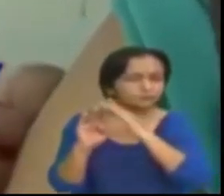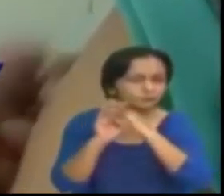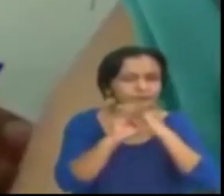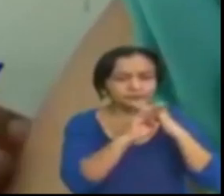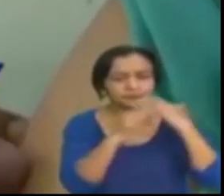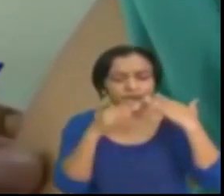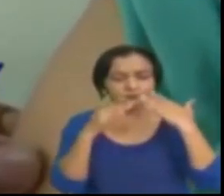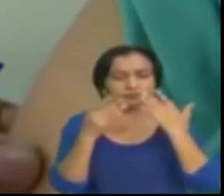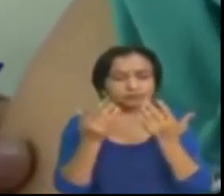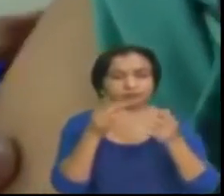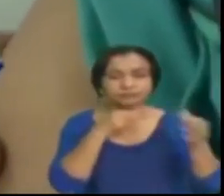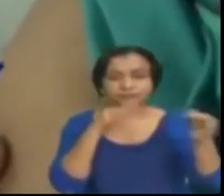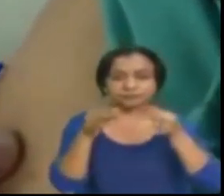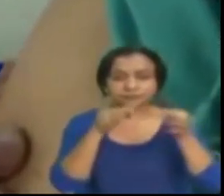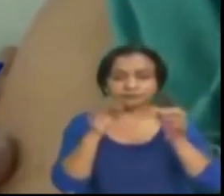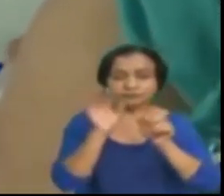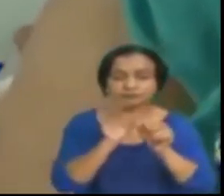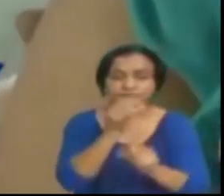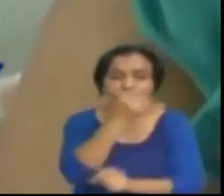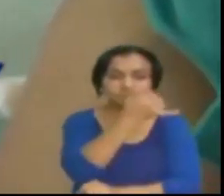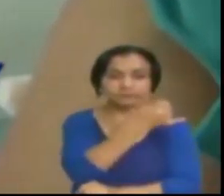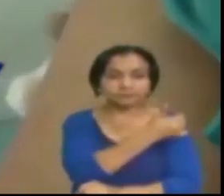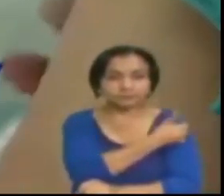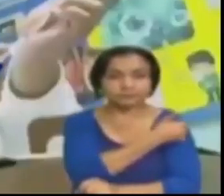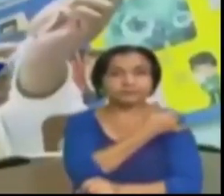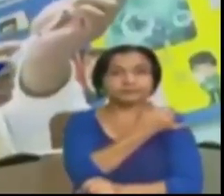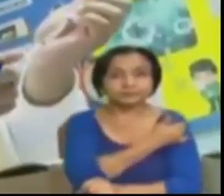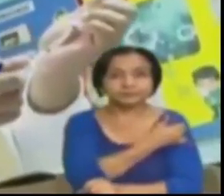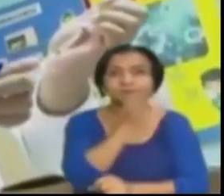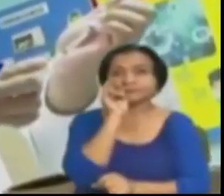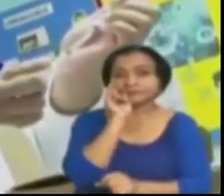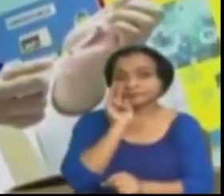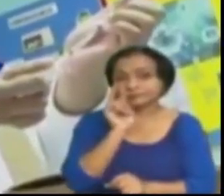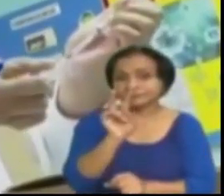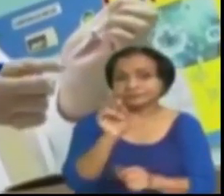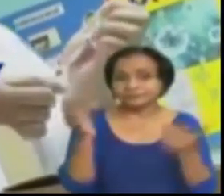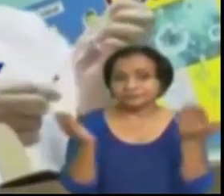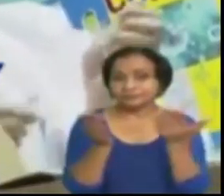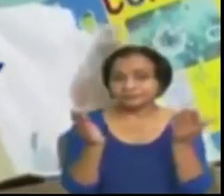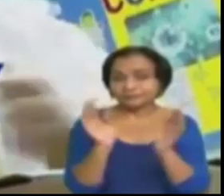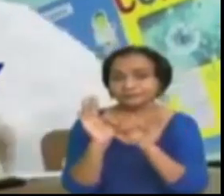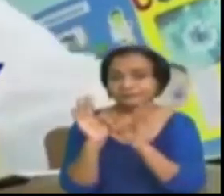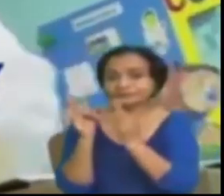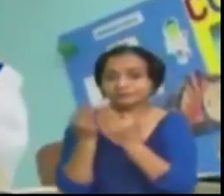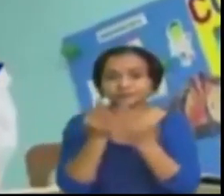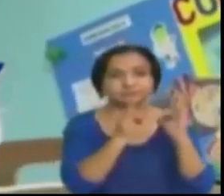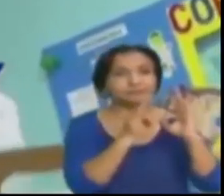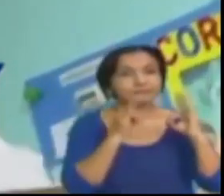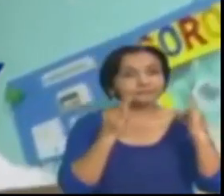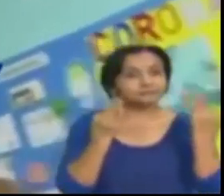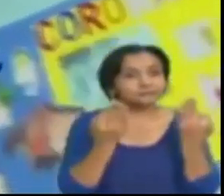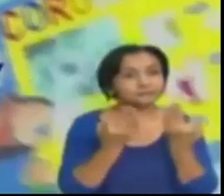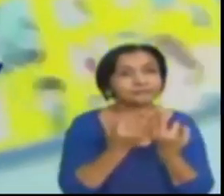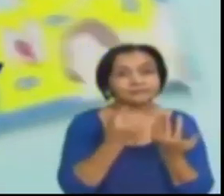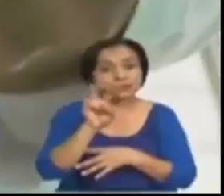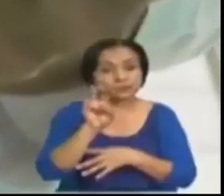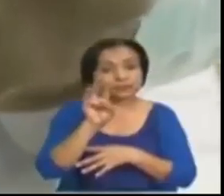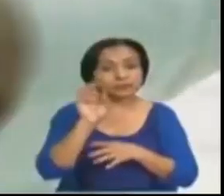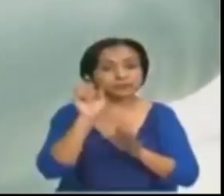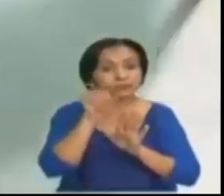Sputnik V, donada por Rusia a una cantidad de personas que el gobierno aún no ha especificado. Para la segunda fase de